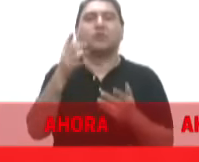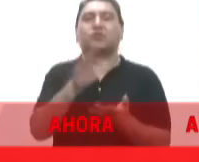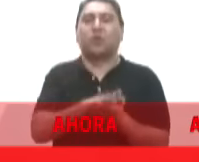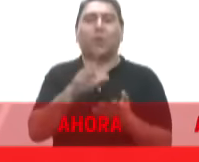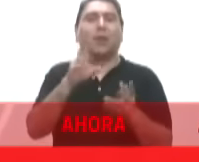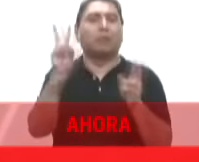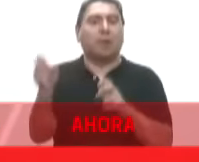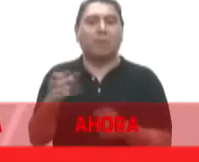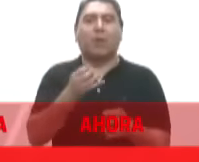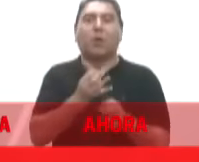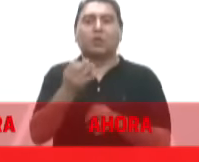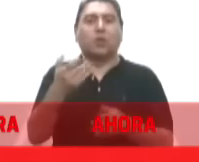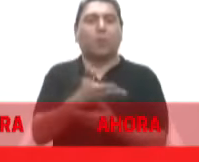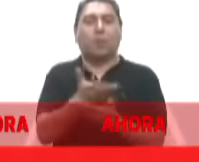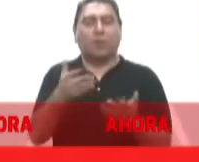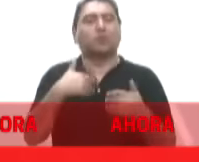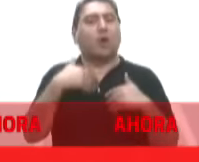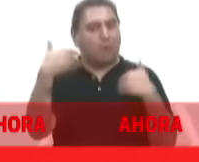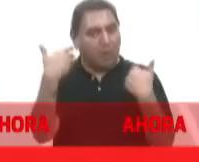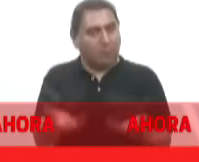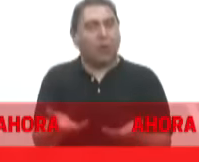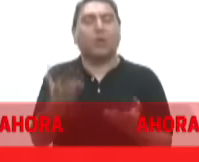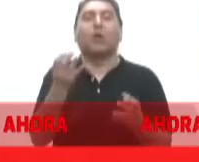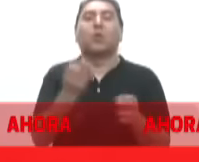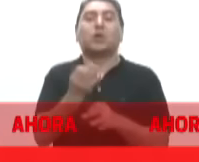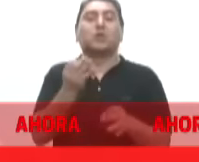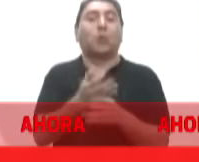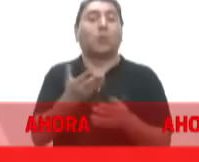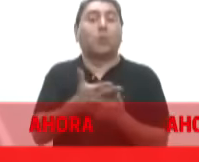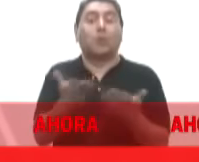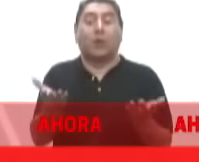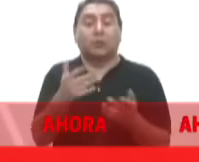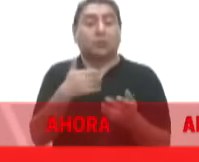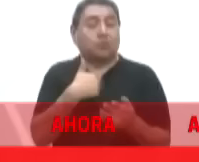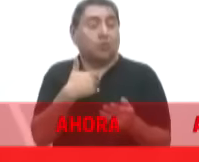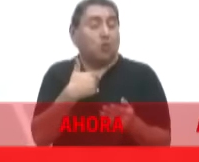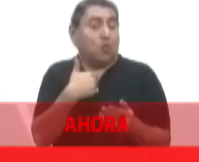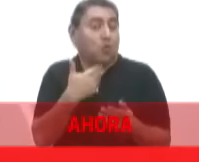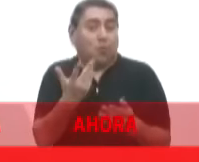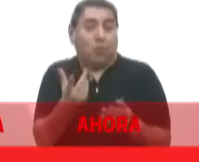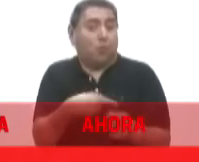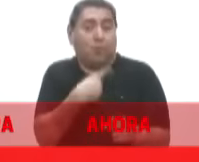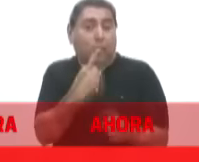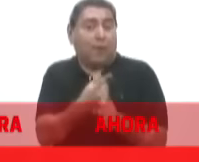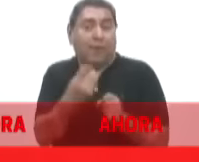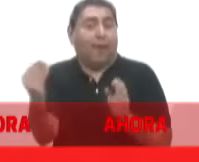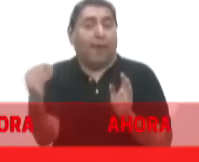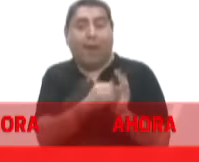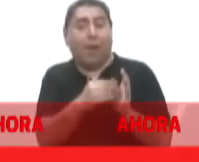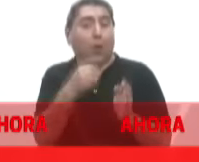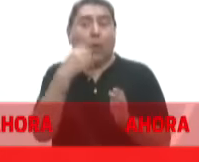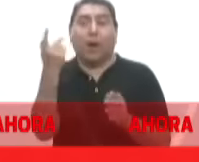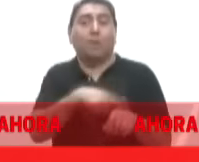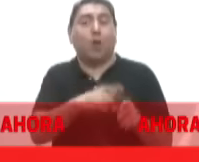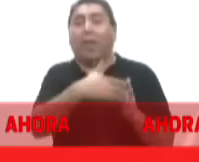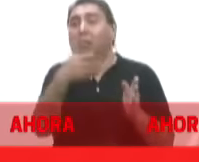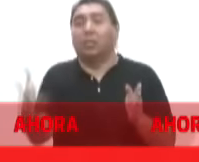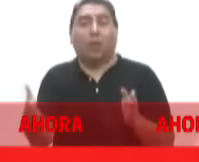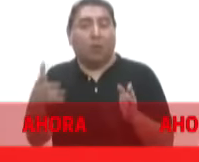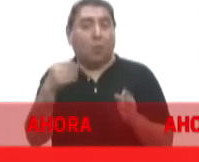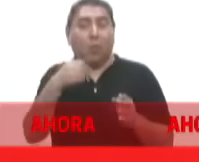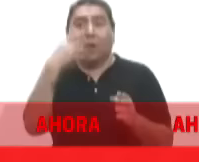pública, estoy a favor de la educación pública, pero no me pueden agregar en cualquier instancia